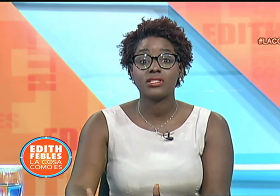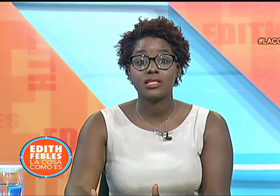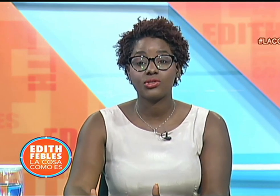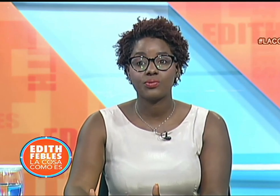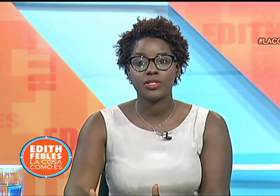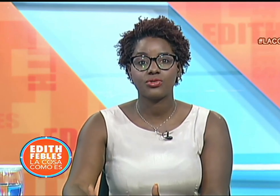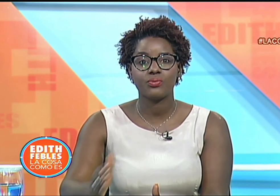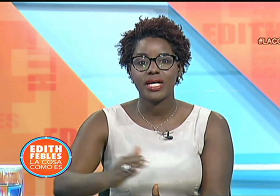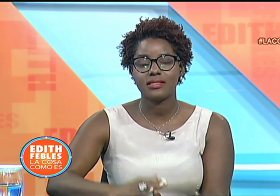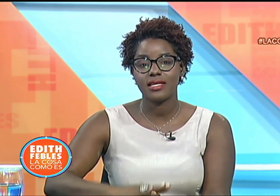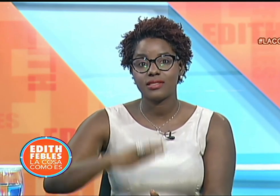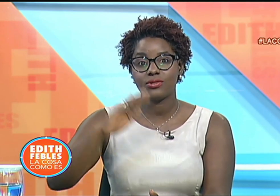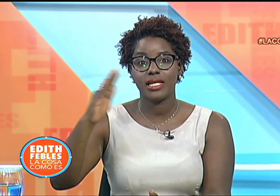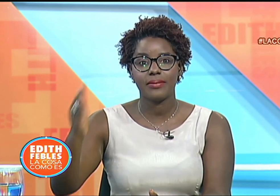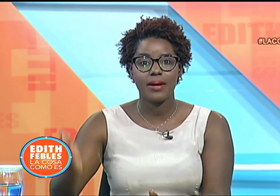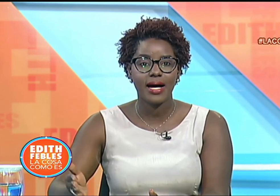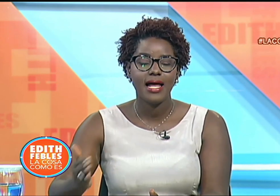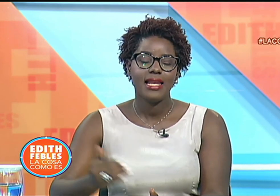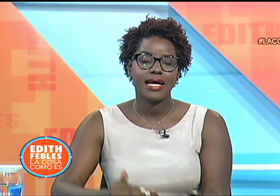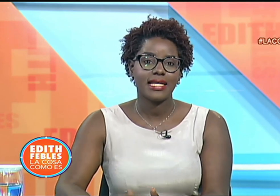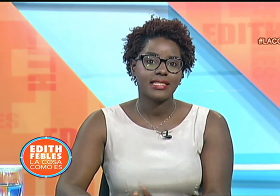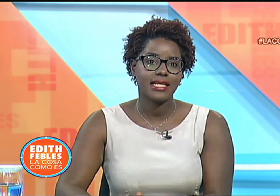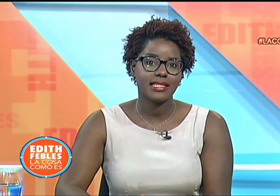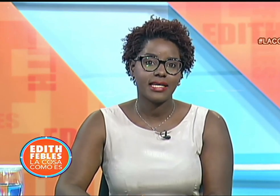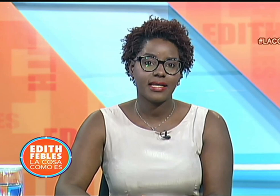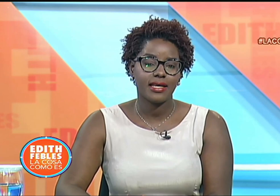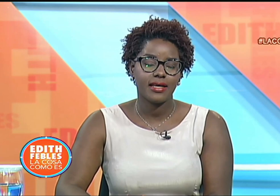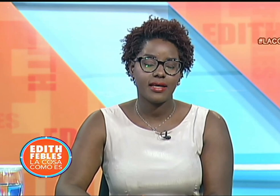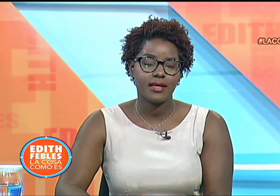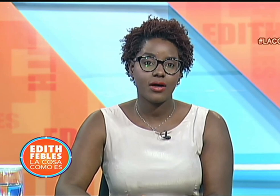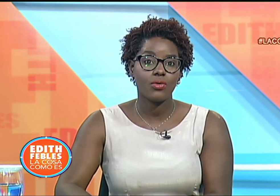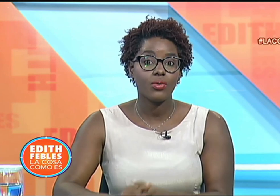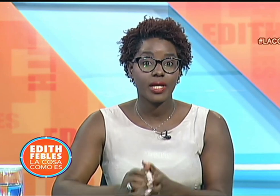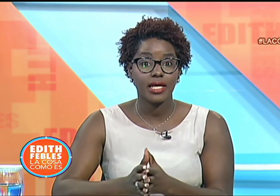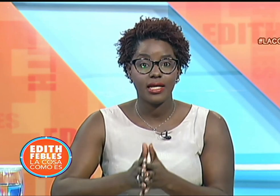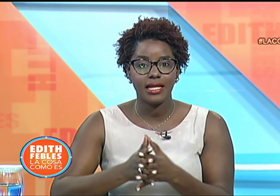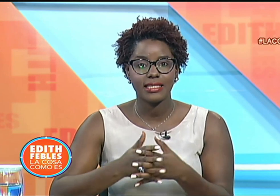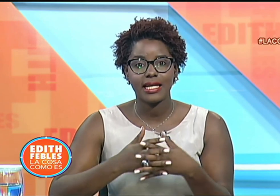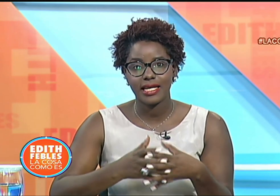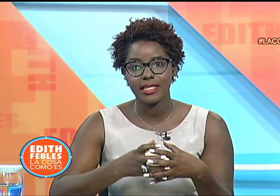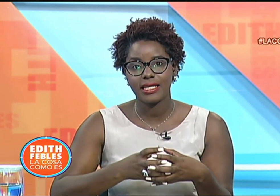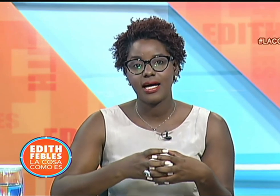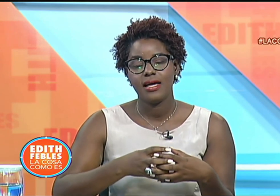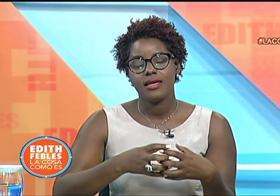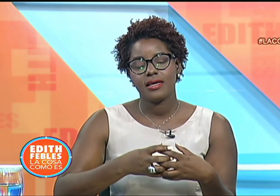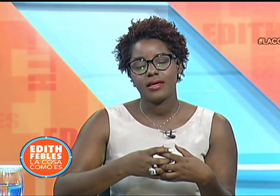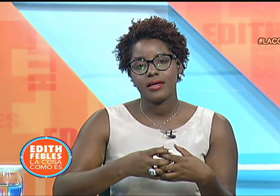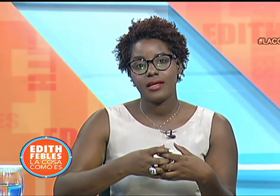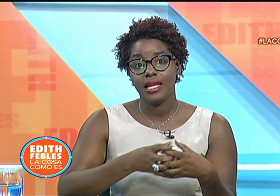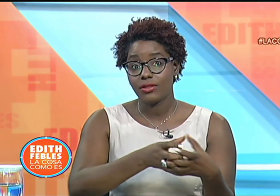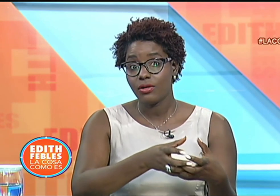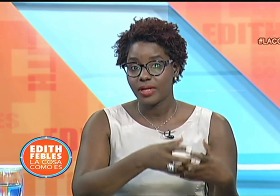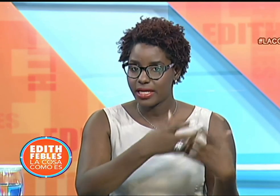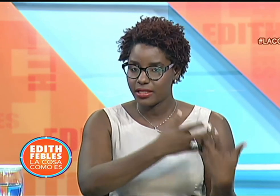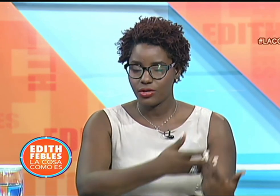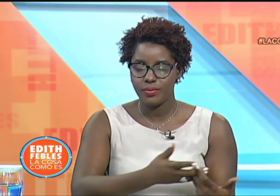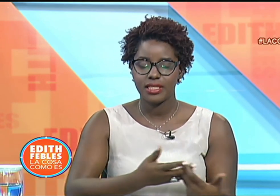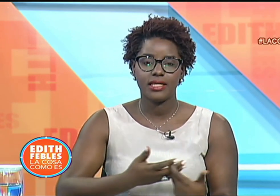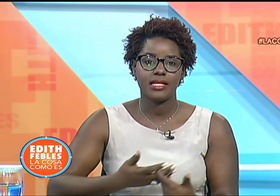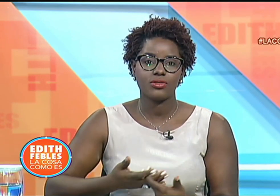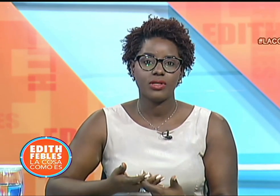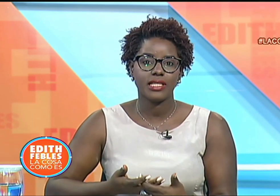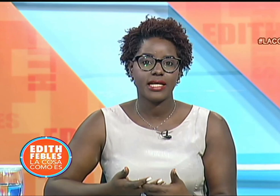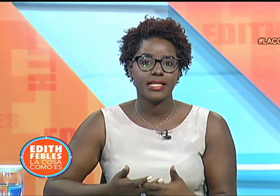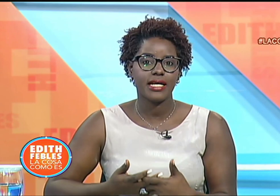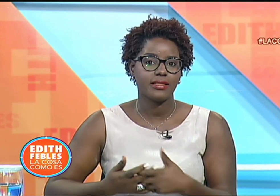o 600 pesos más, y eso elevaba la cantidad que cubre la tarjeta, la doble, que anteriormente